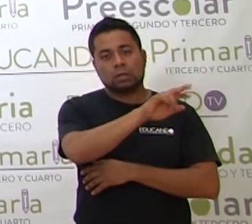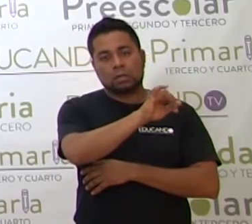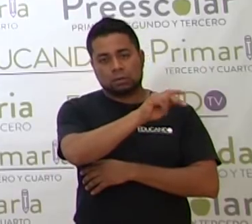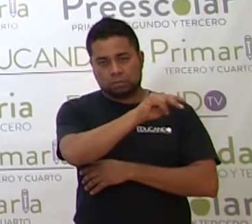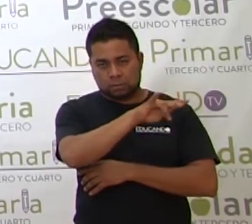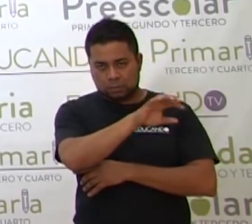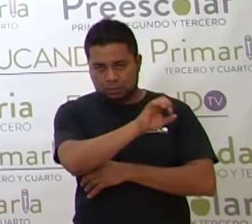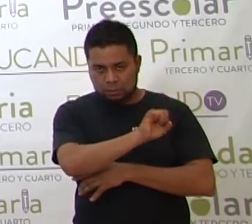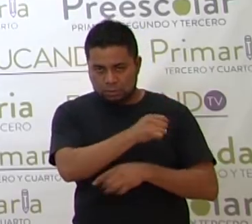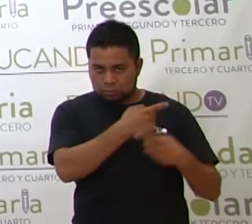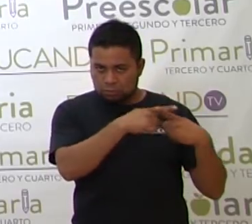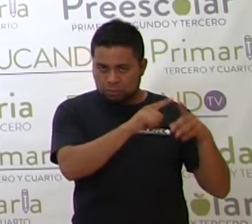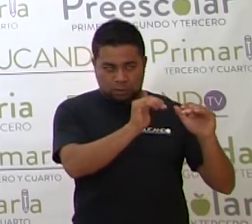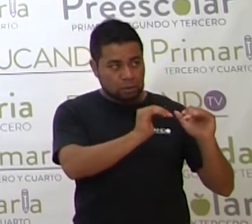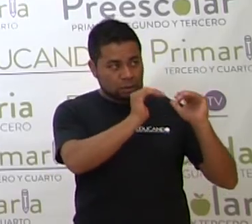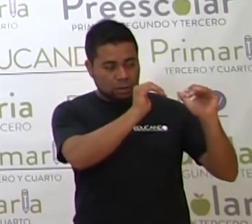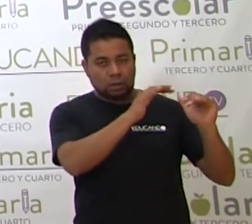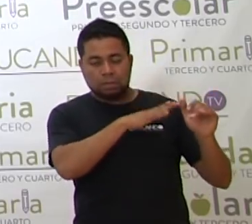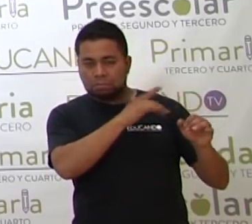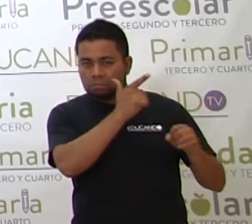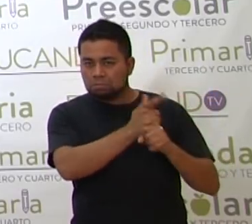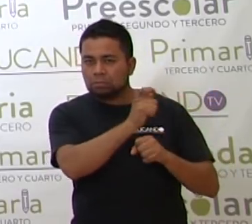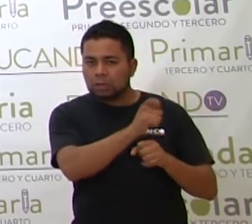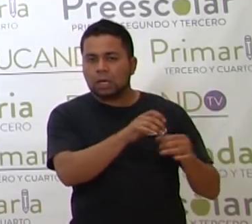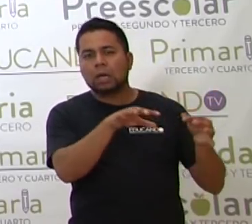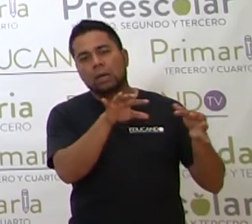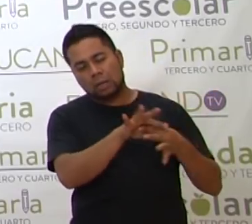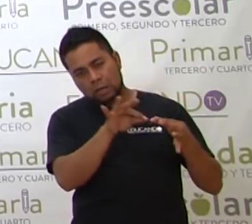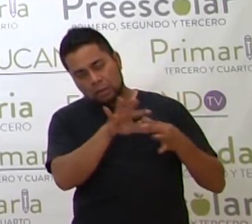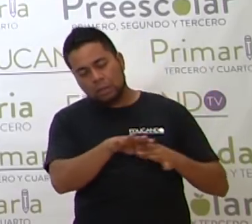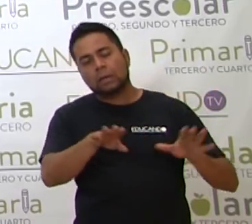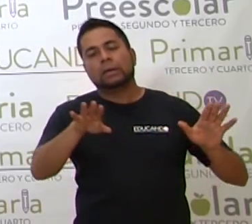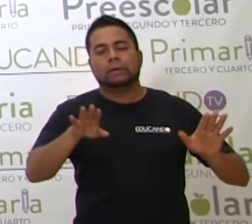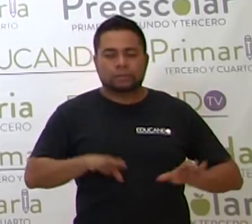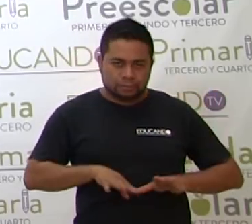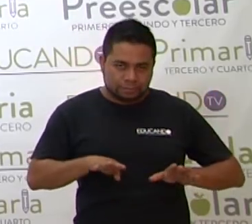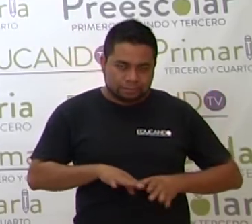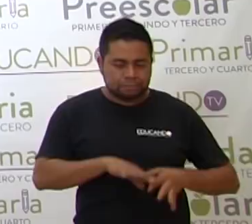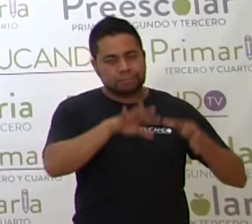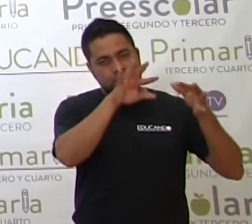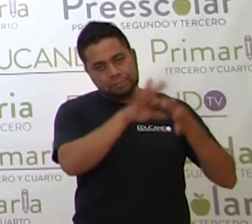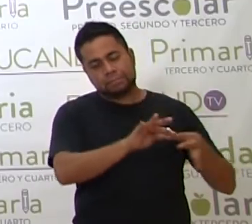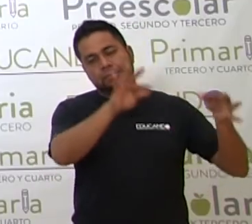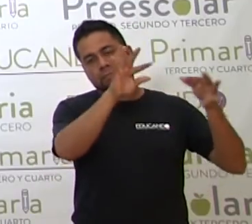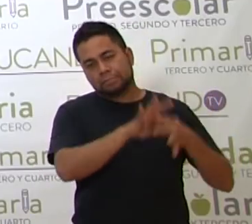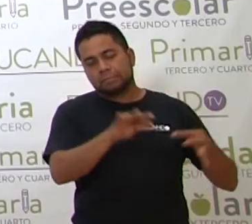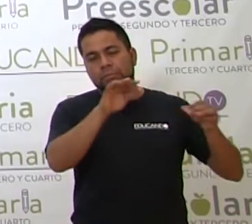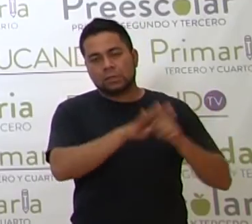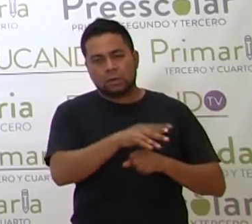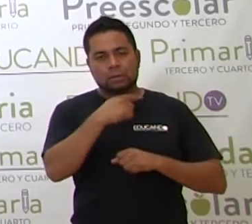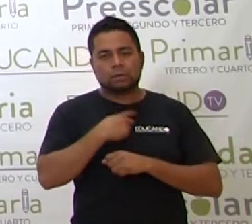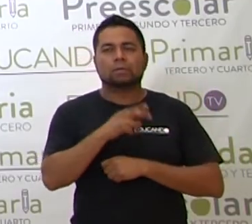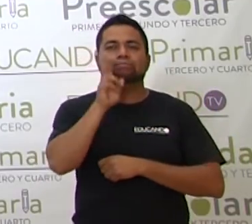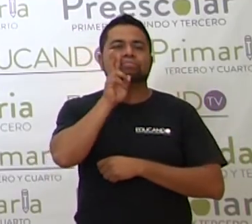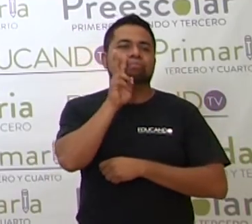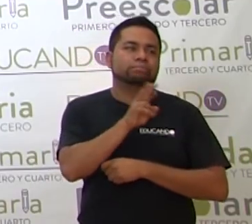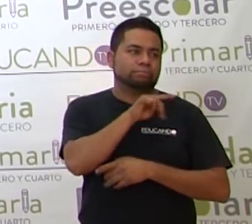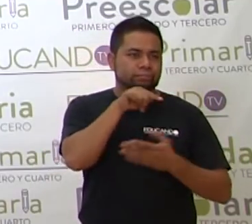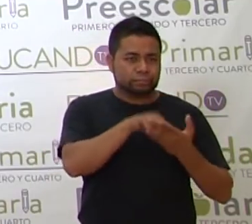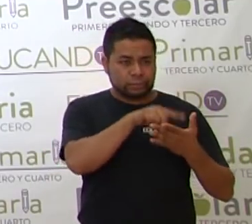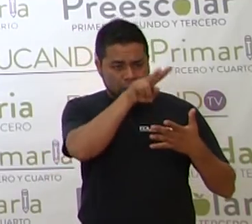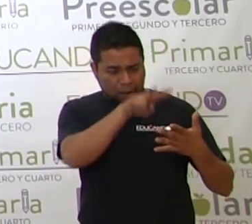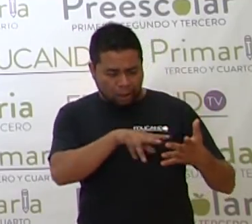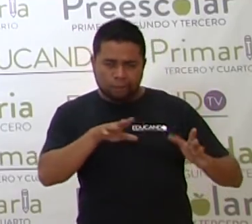en esta parte de acá arriba, donde vamos a describir, valga la redundancia, todo lo que nosotros observemos en un lugar